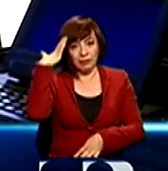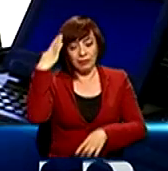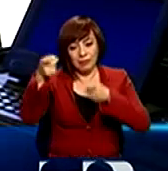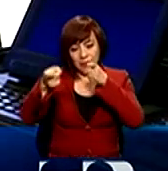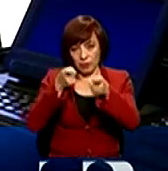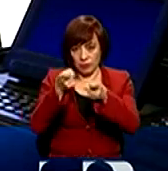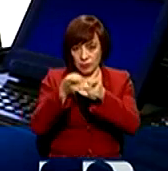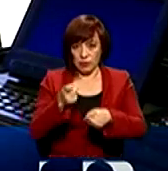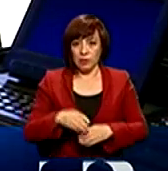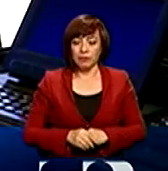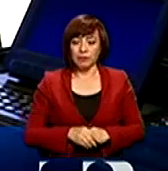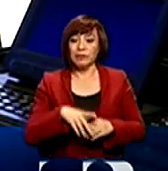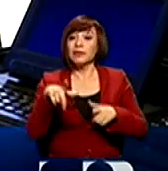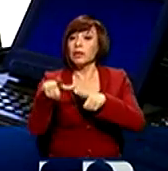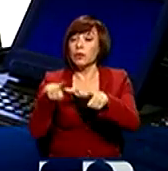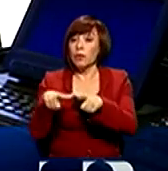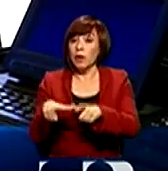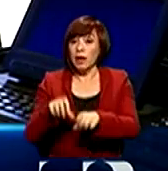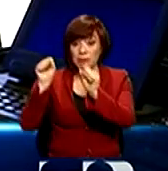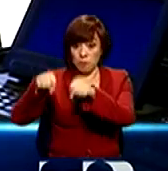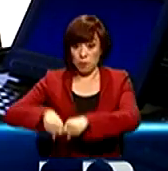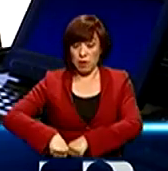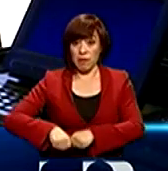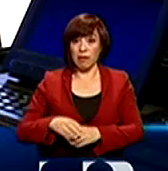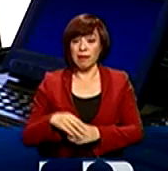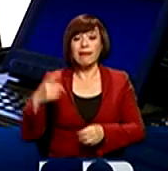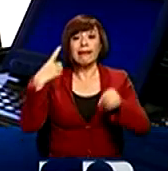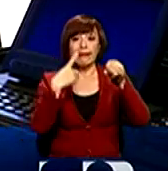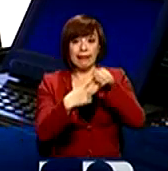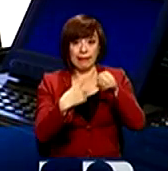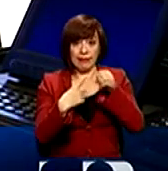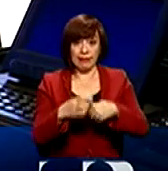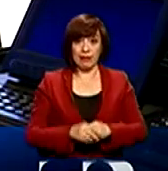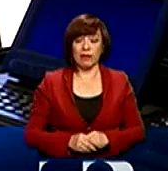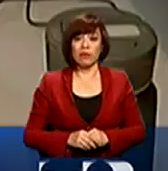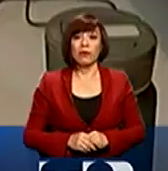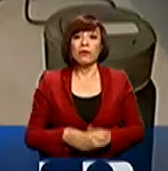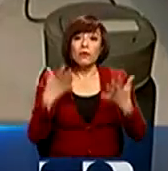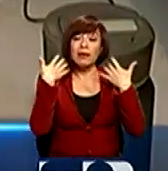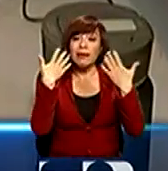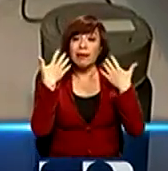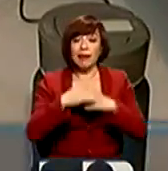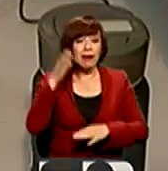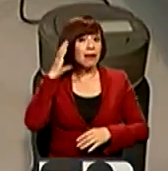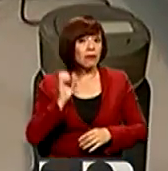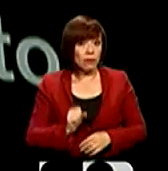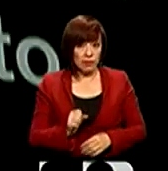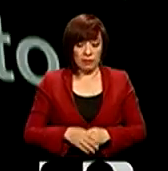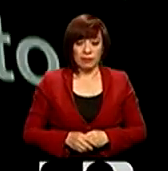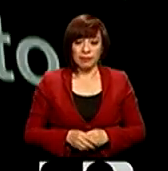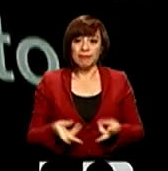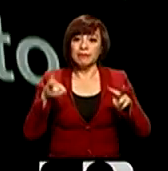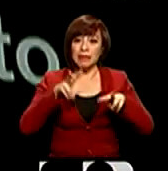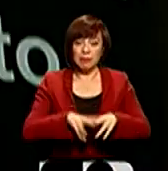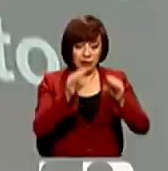el espacio físico de tres ECUs, el de Quito, el de San Borondón y el de Cuenca. Con la capacitación a operadores del Ministerio